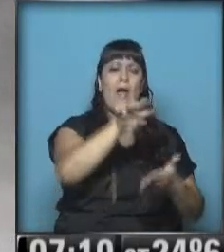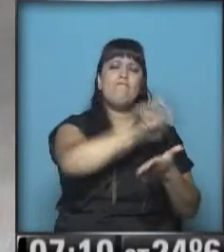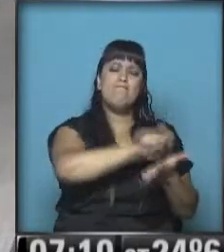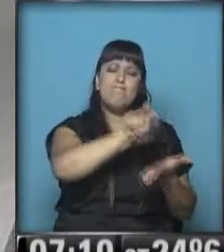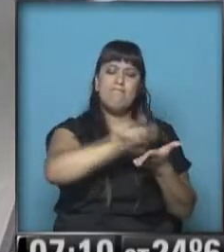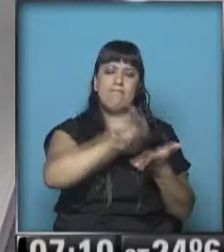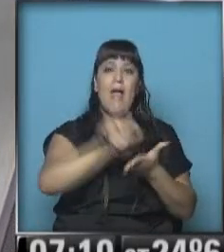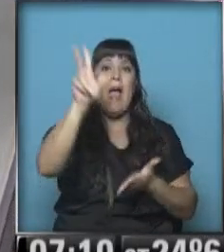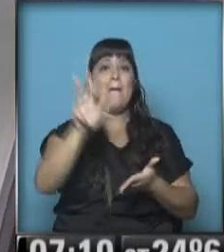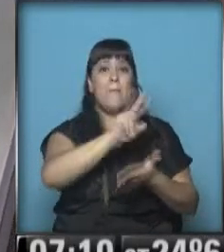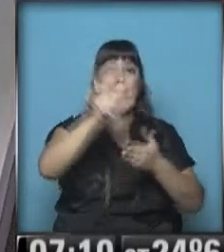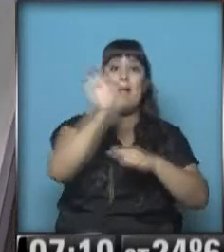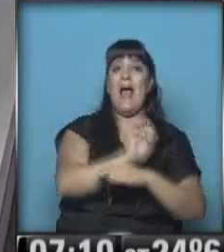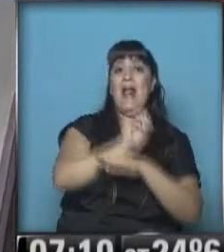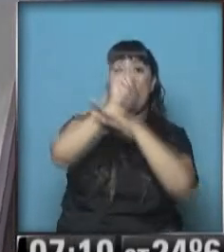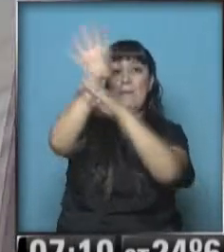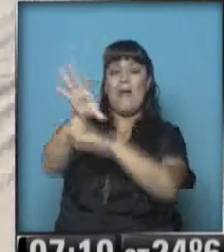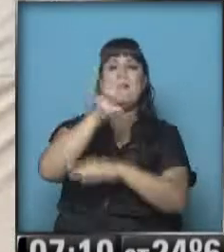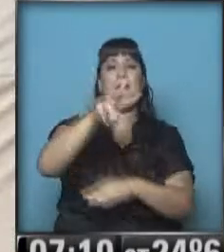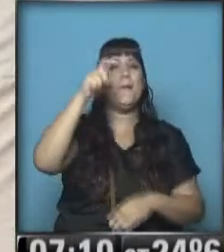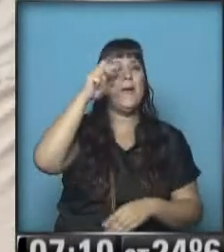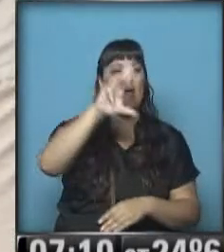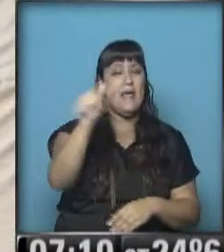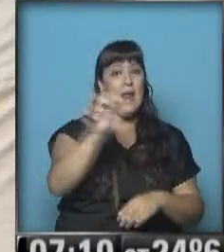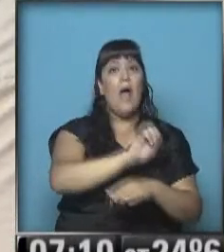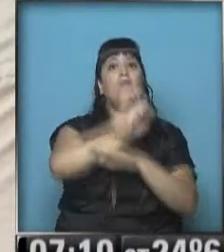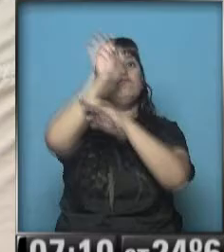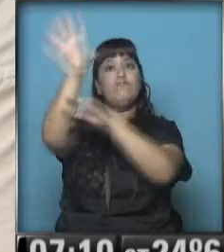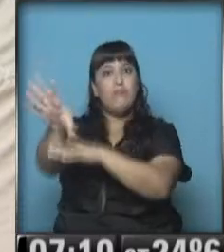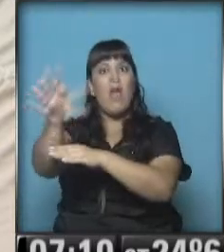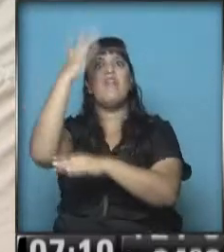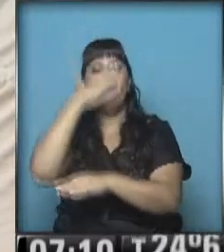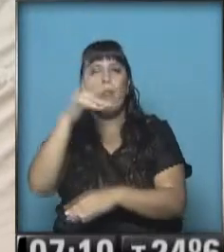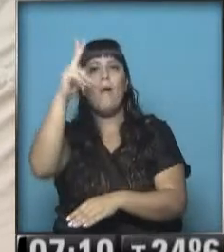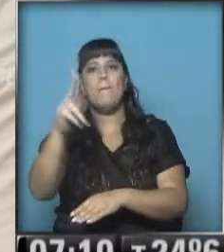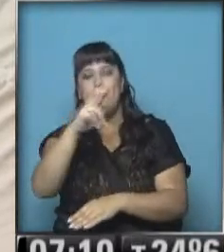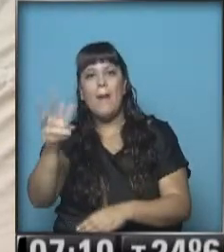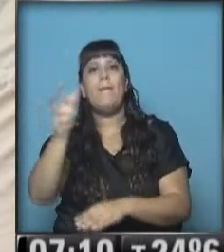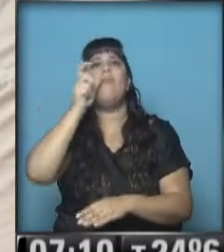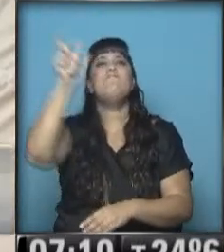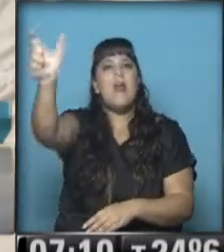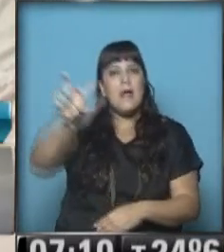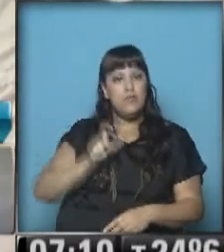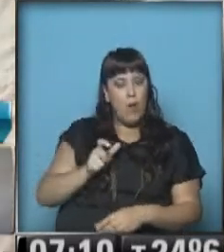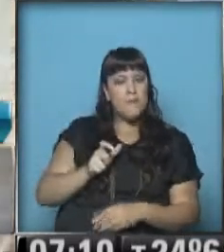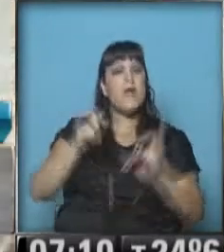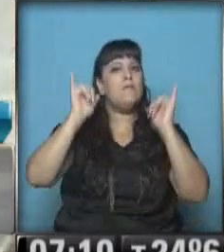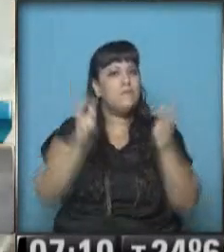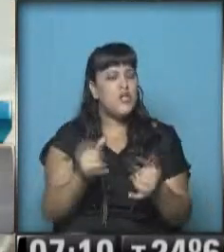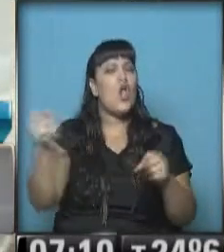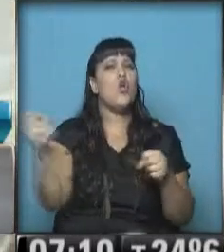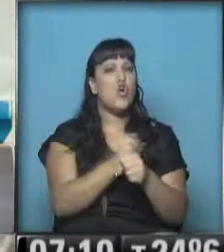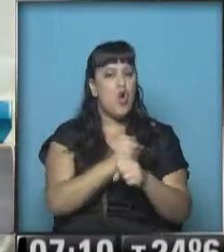Papa Francisco, se la envió a través de Gustavo Vera, de la Alameda, y recibió una respuesta. Sí, se confirma que el